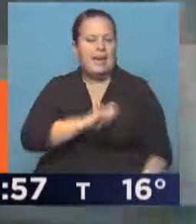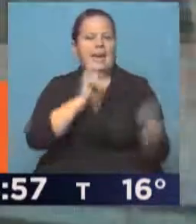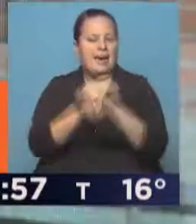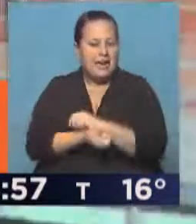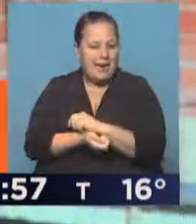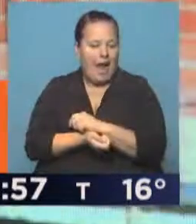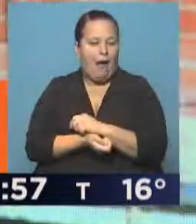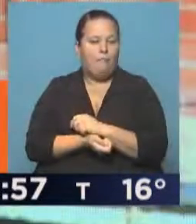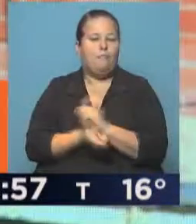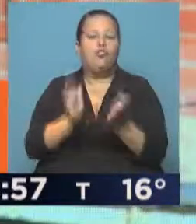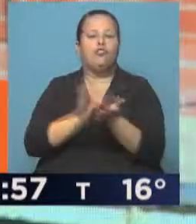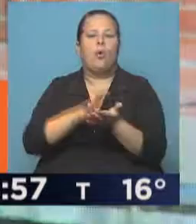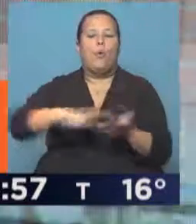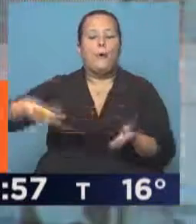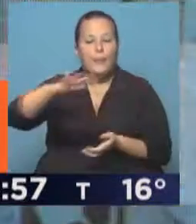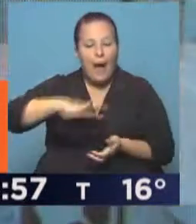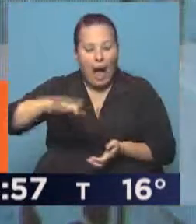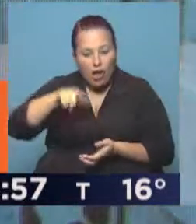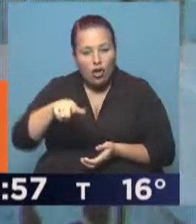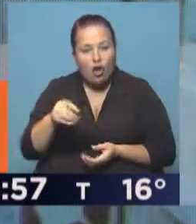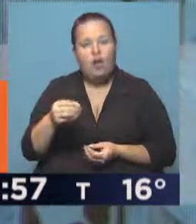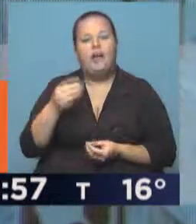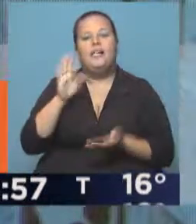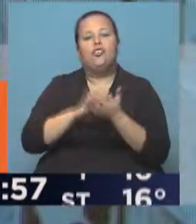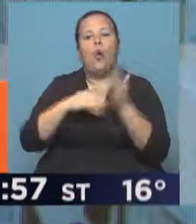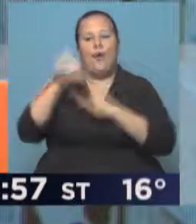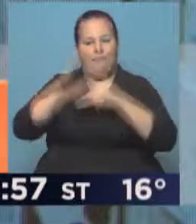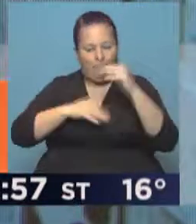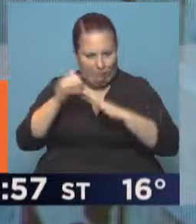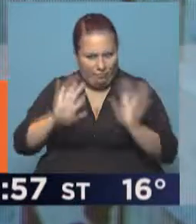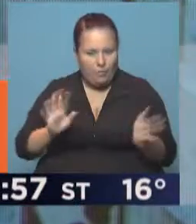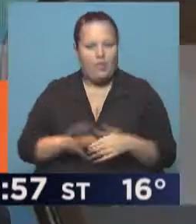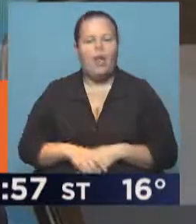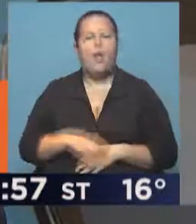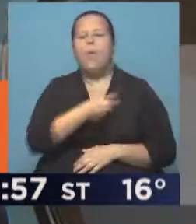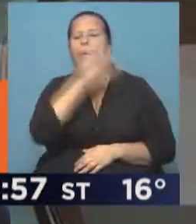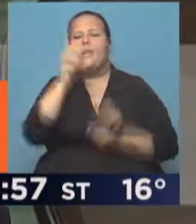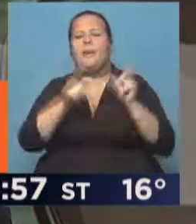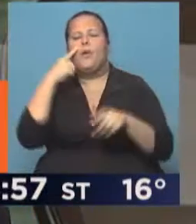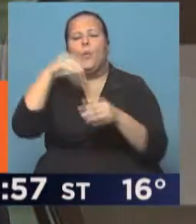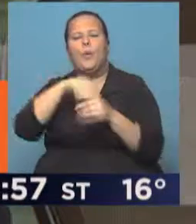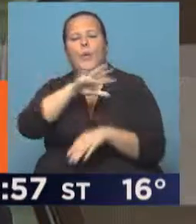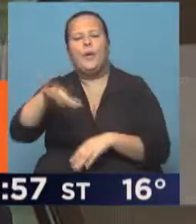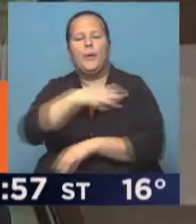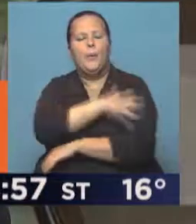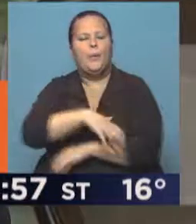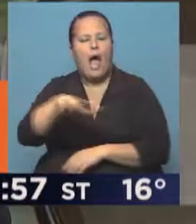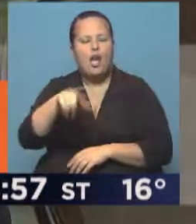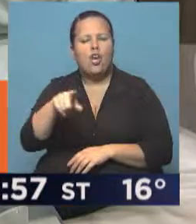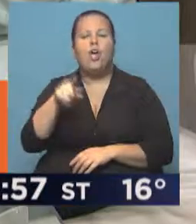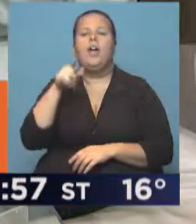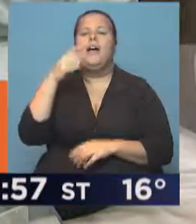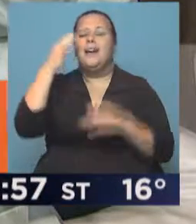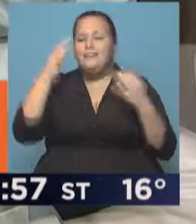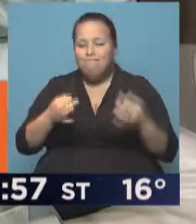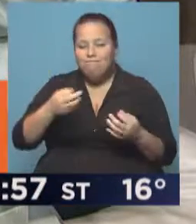dentro de rodrigo bueno que es con el tema de la organización no es cuánta gente vive en el barrio en realidad